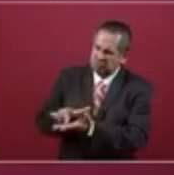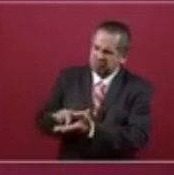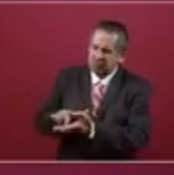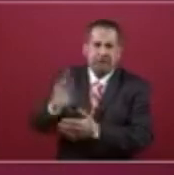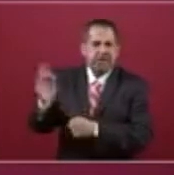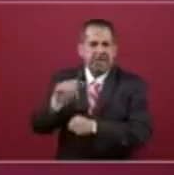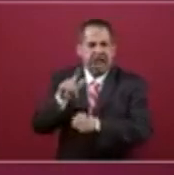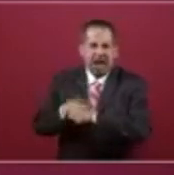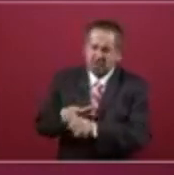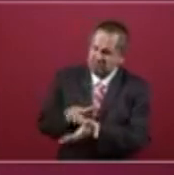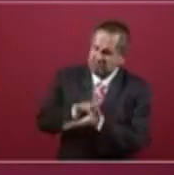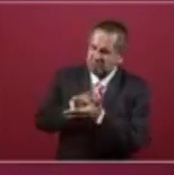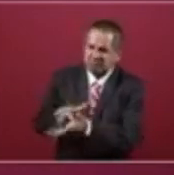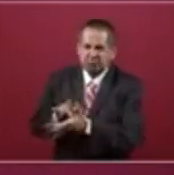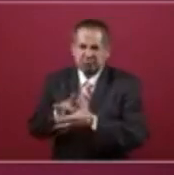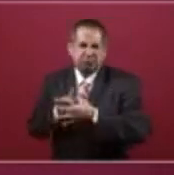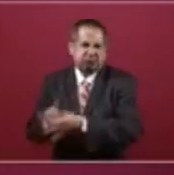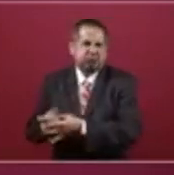federal.